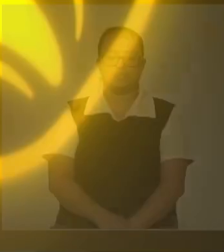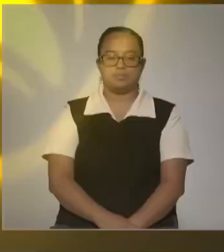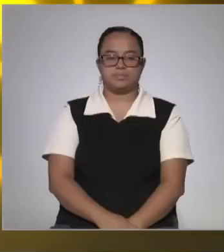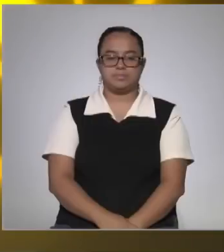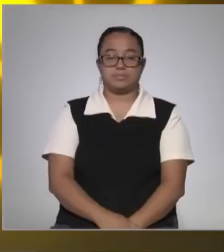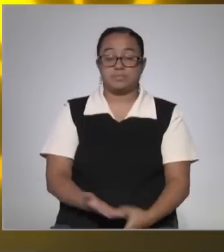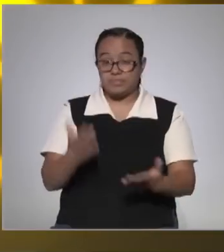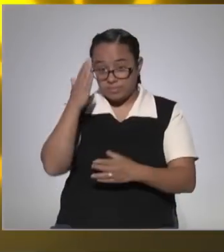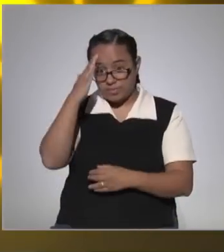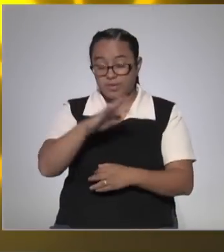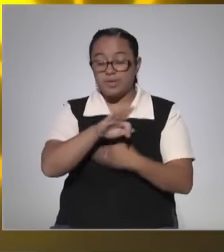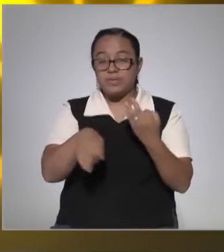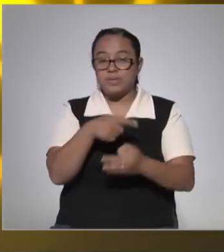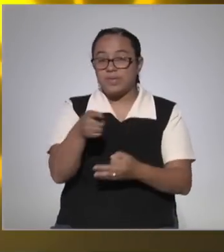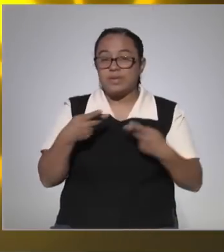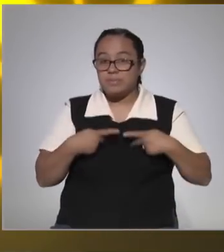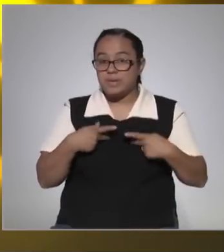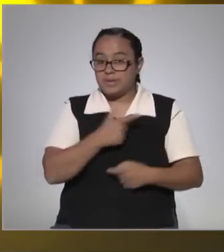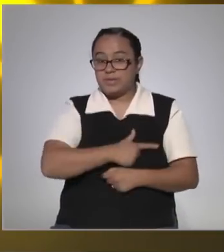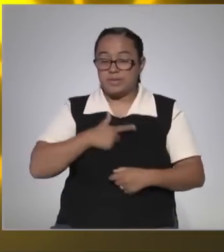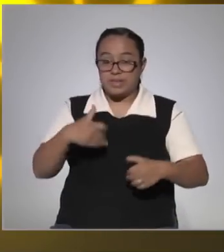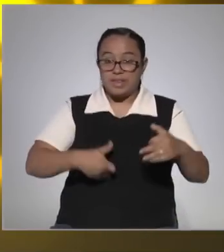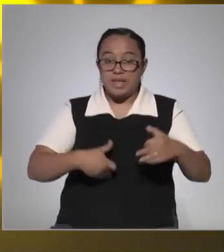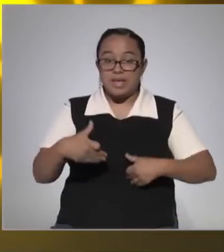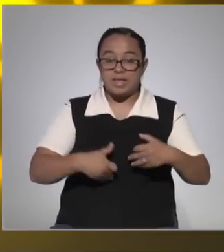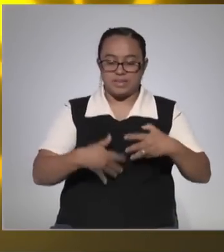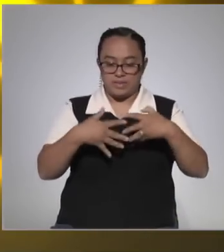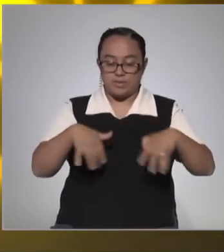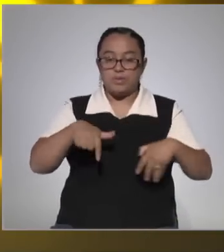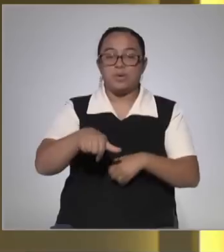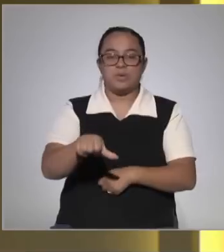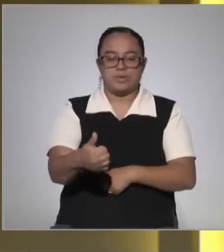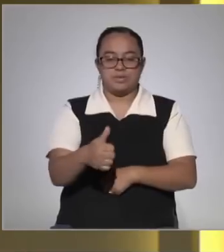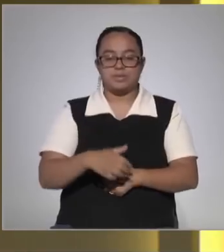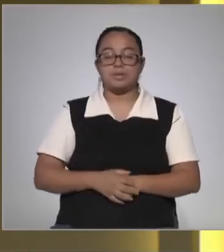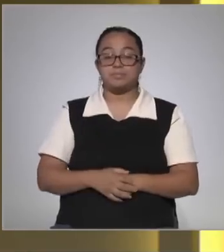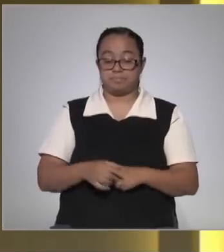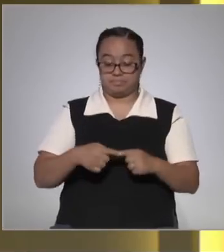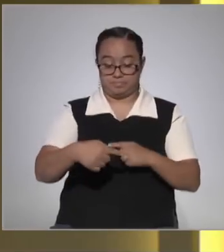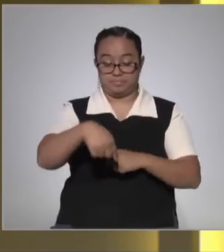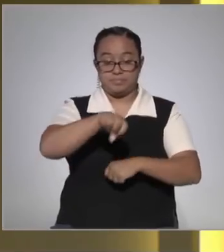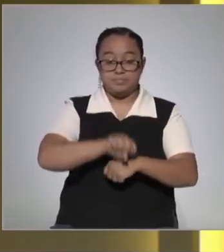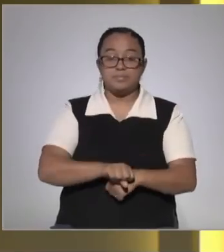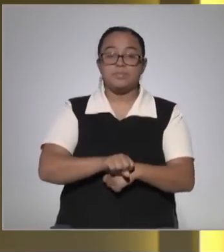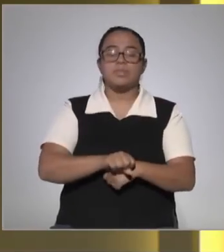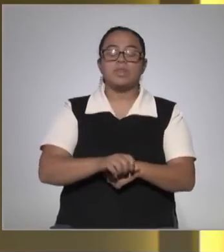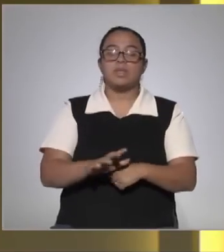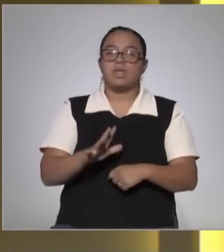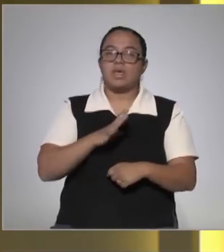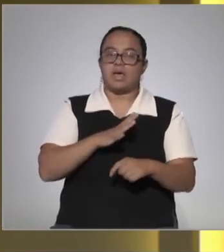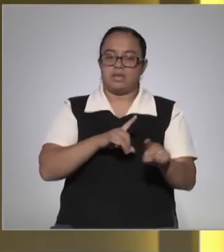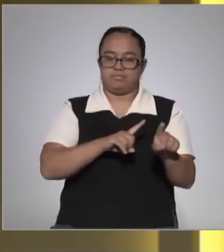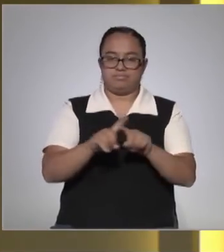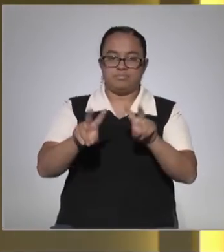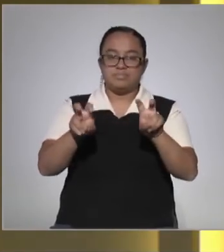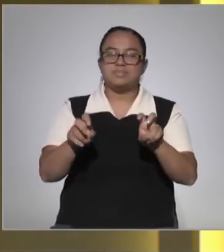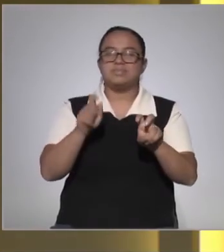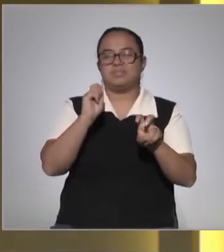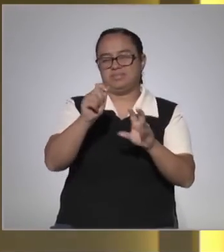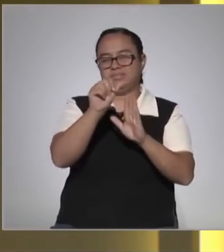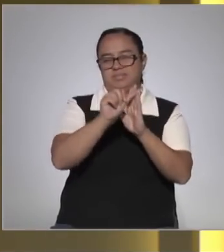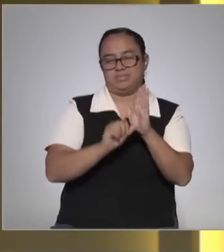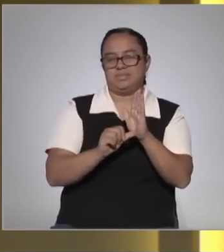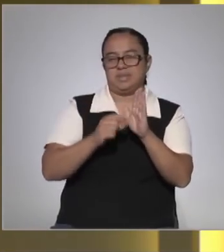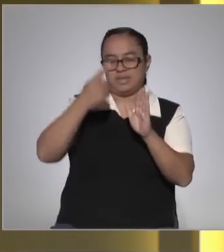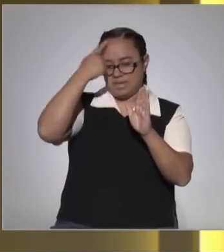¿Qué tal, gente amante de las tablas y los telones? Es tiempo de teatro por el 11. Esta semana nuestra cartelera se pone a tono con el mes dedicado a